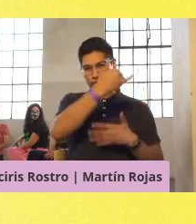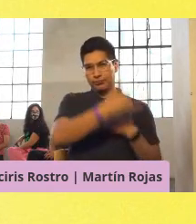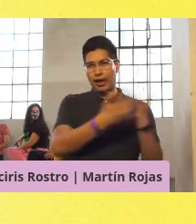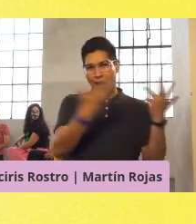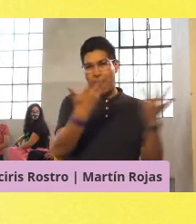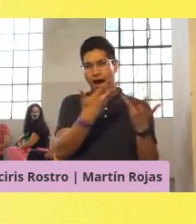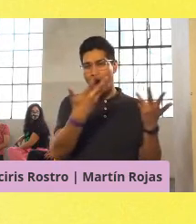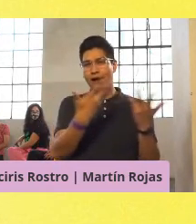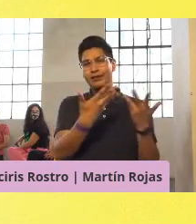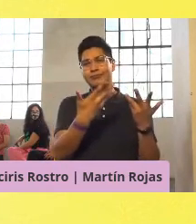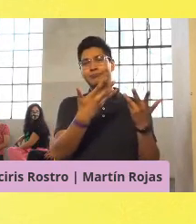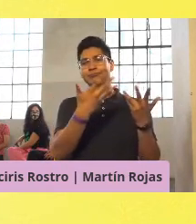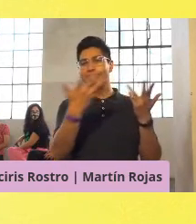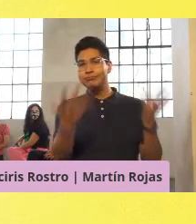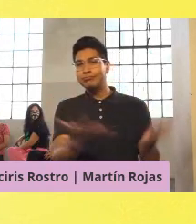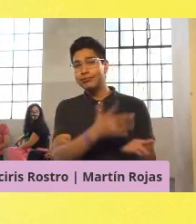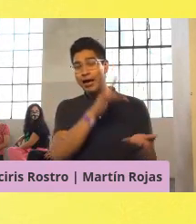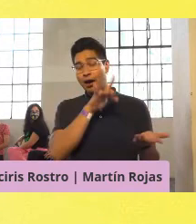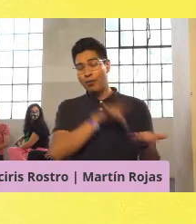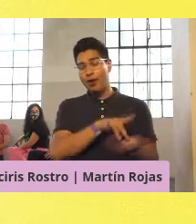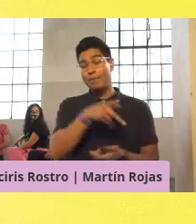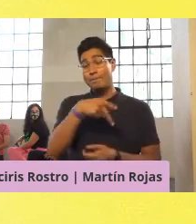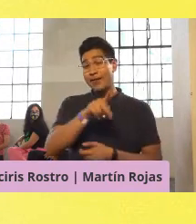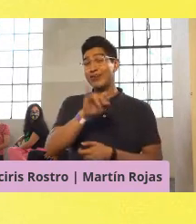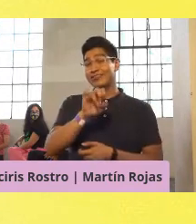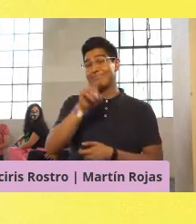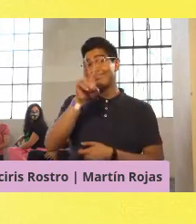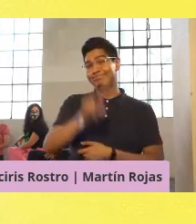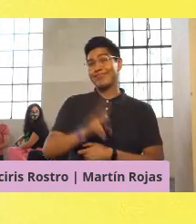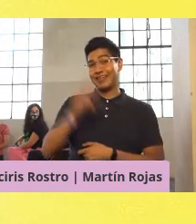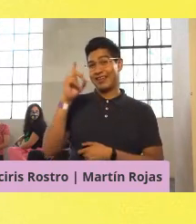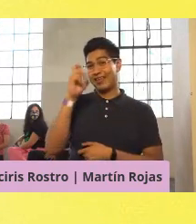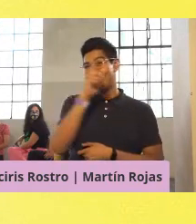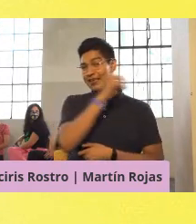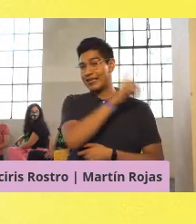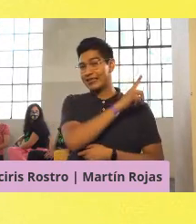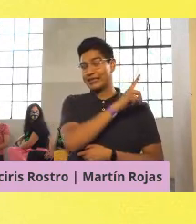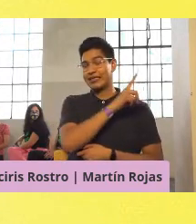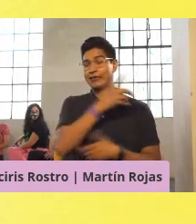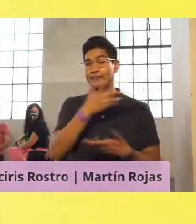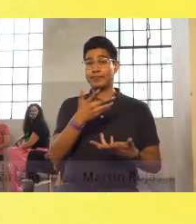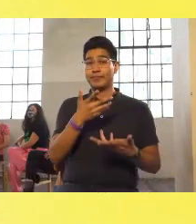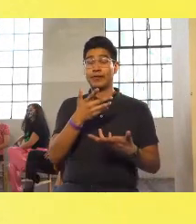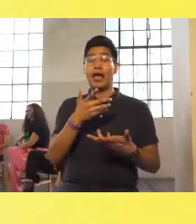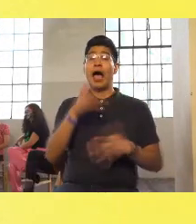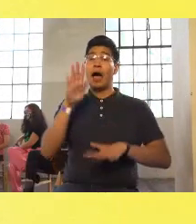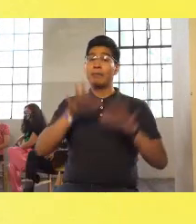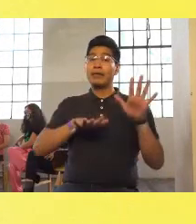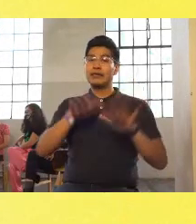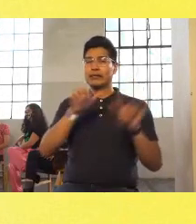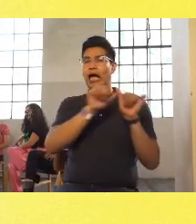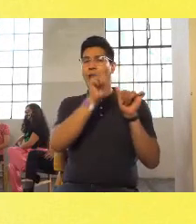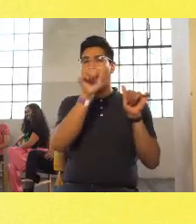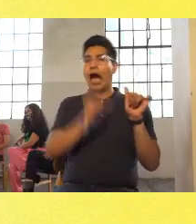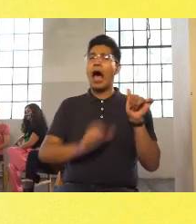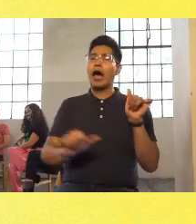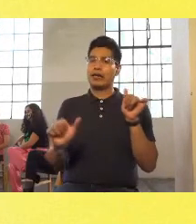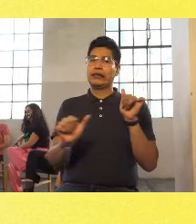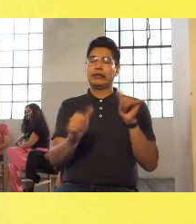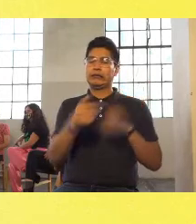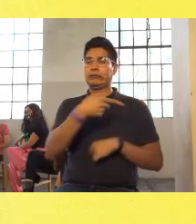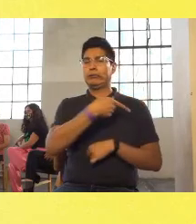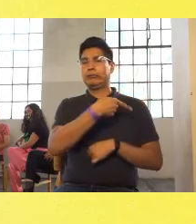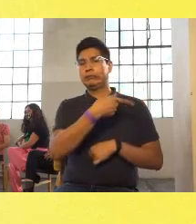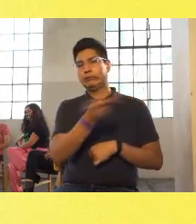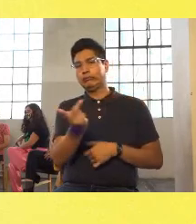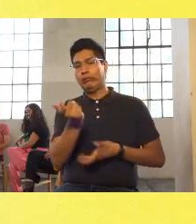distintos proyectos, pero está cañón, o sea, si la dimensión del arte es precaria, puta, júntale esta otra y está cañón, porque